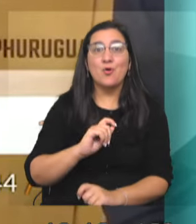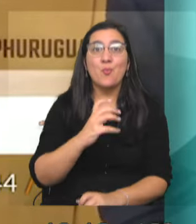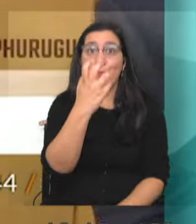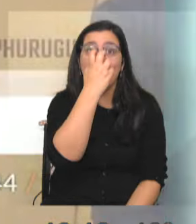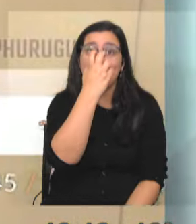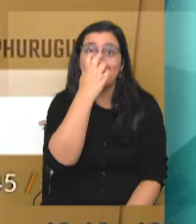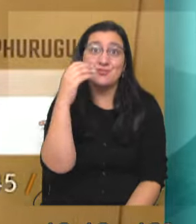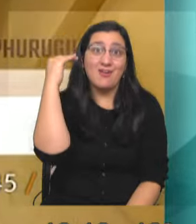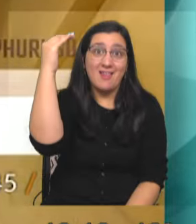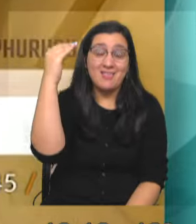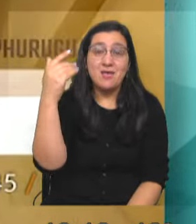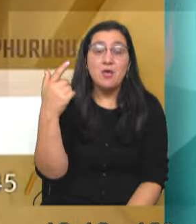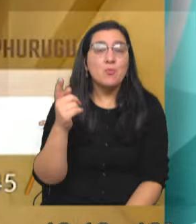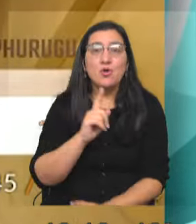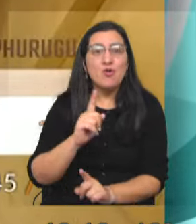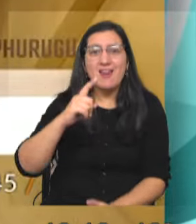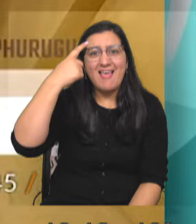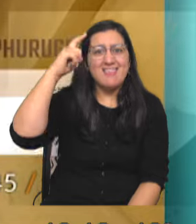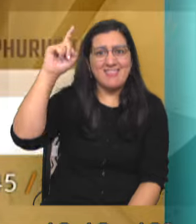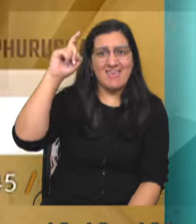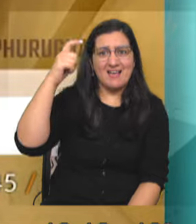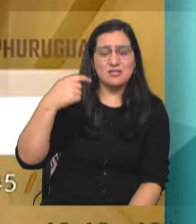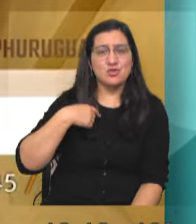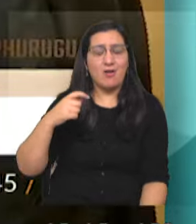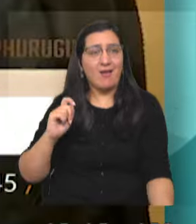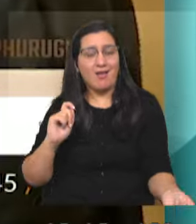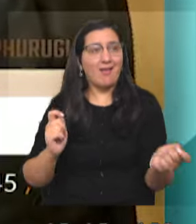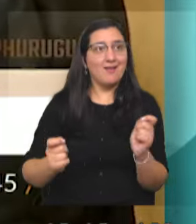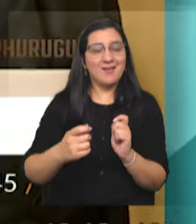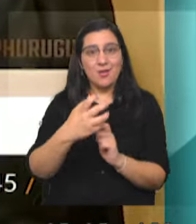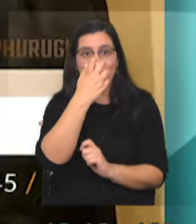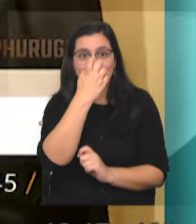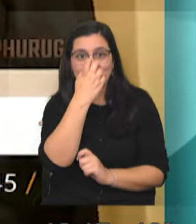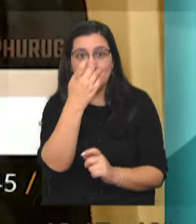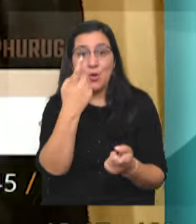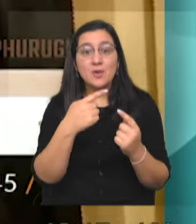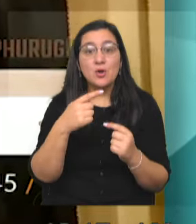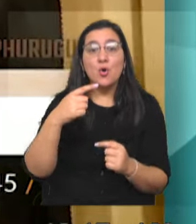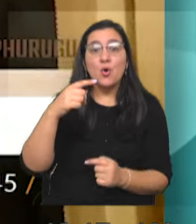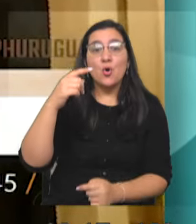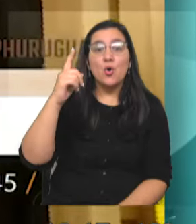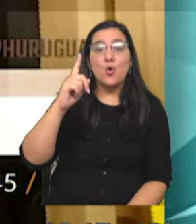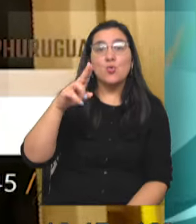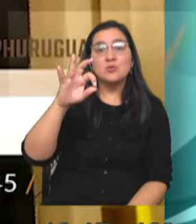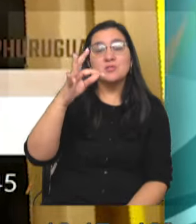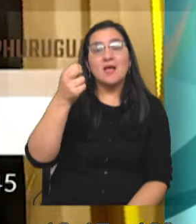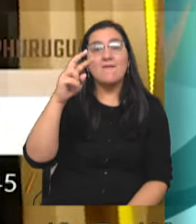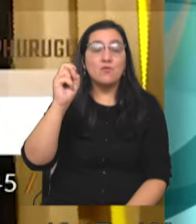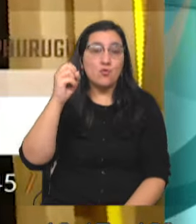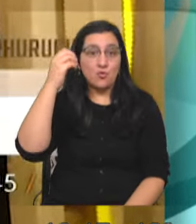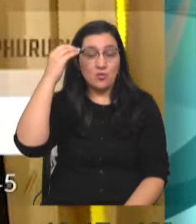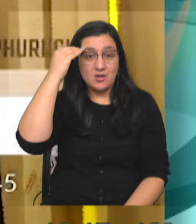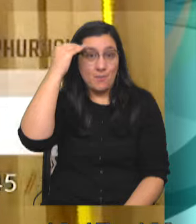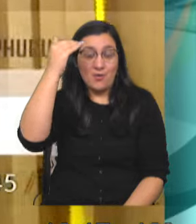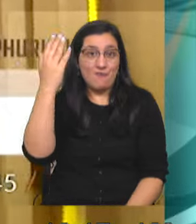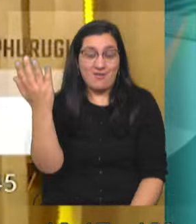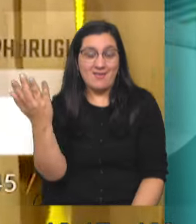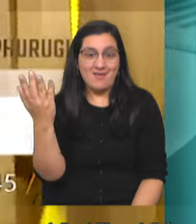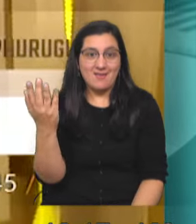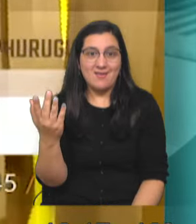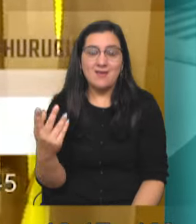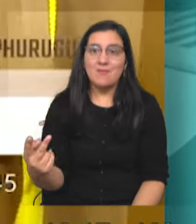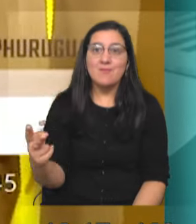grandes. Nunca fue la idea bajo ningún concepto, pero Gustavo Rey, un profe, que hablábamos hoy, que lo conocía Susana ahí,